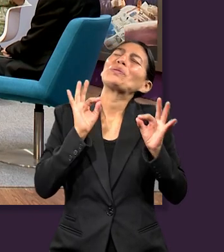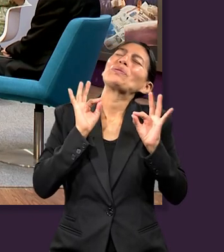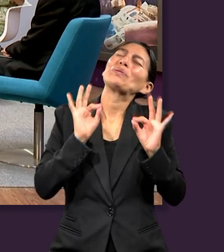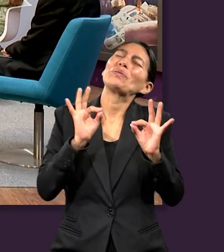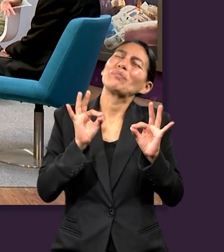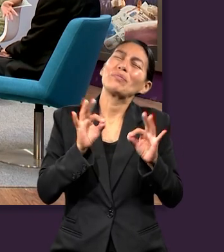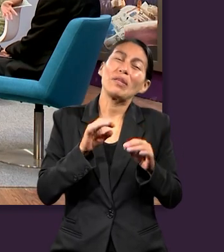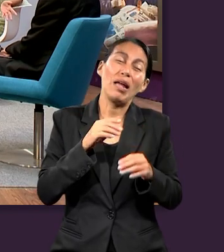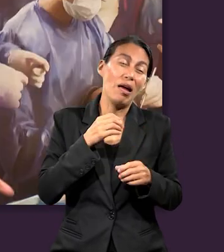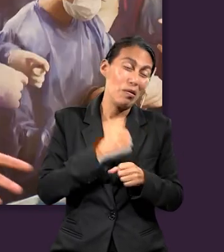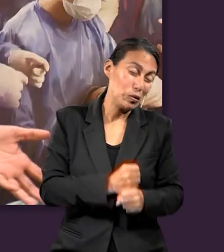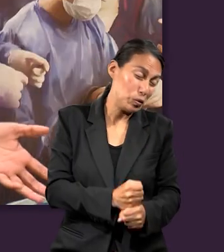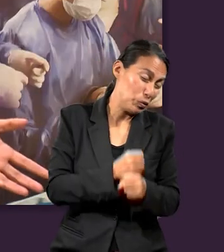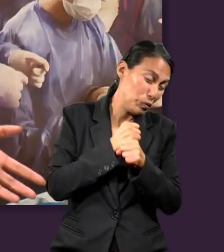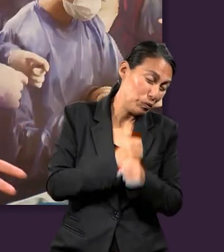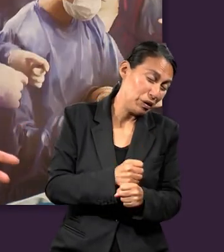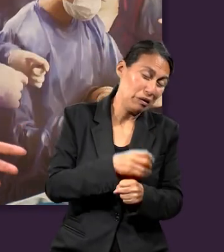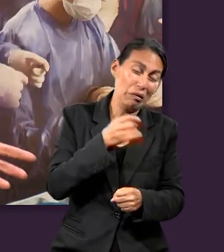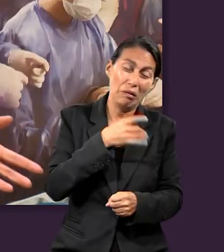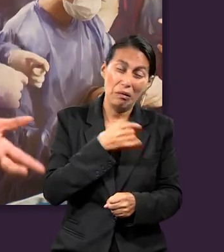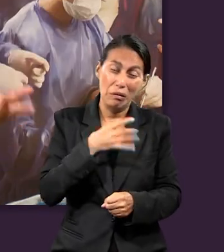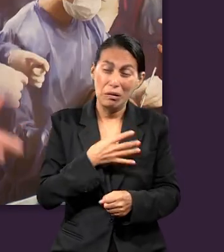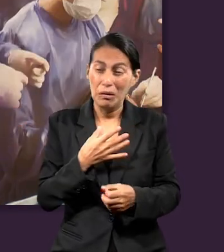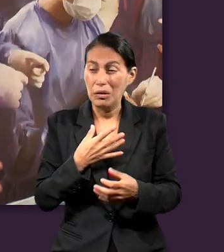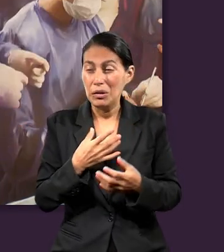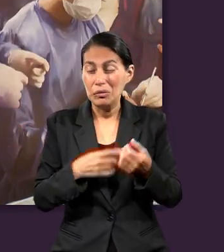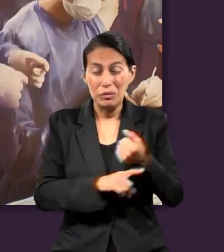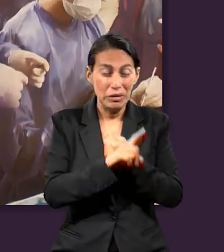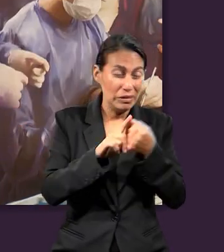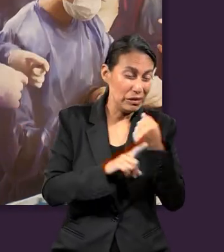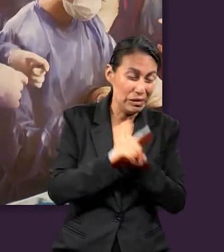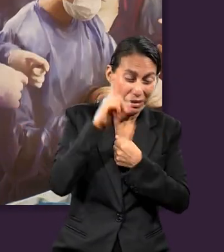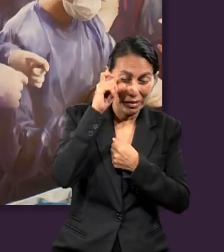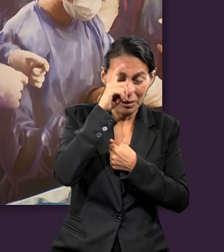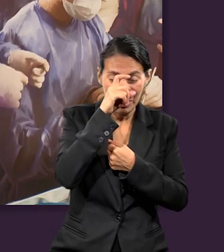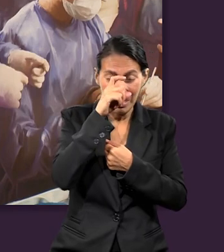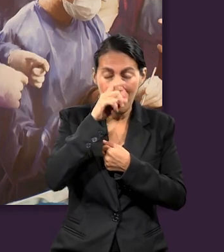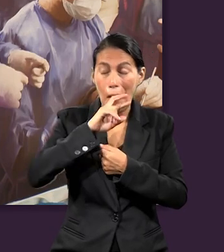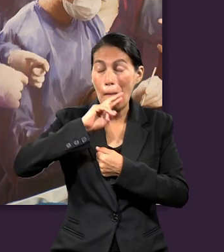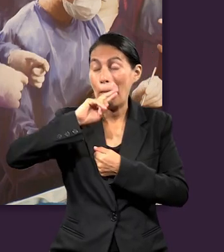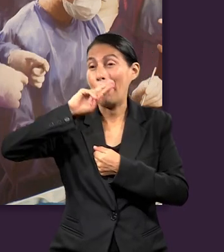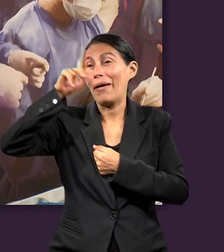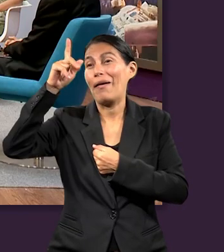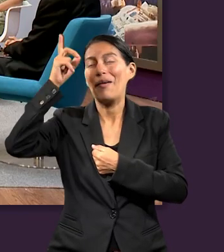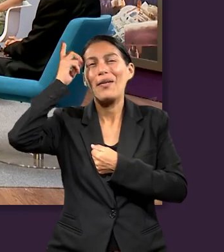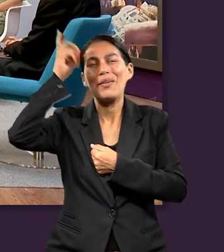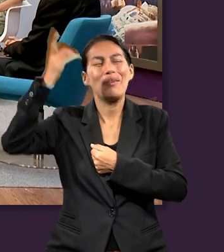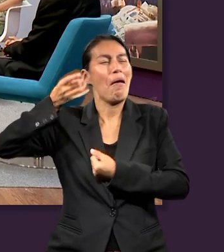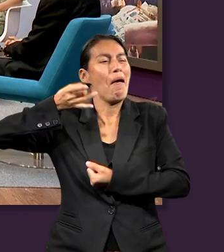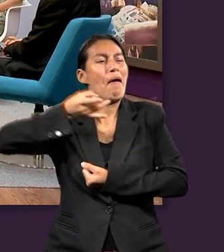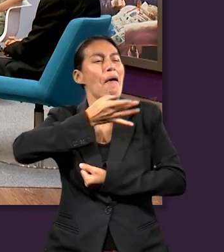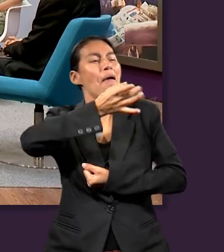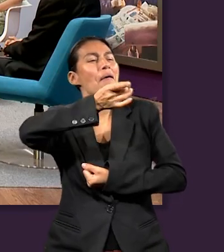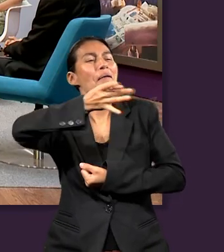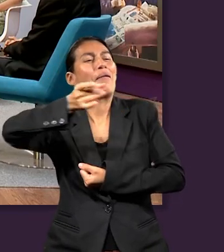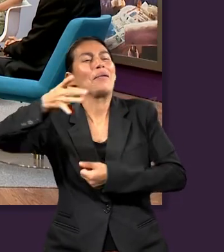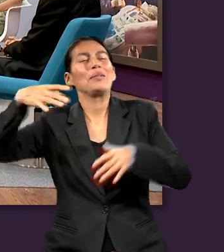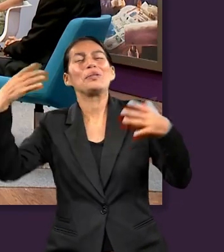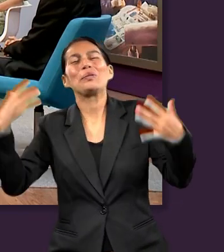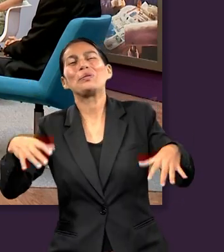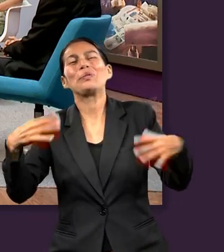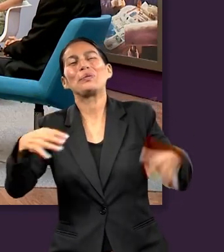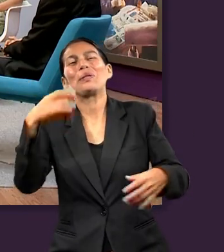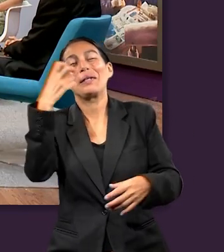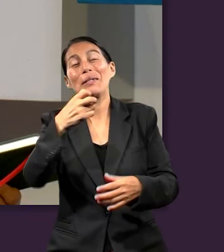dolor de tanta pecado que va a haber Jesús vence y creo que es lo importante también saberlo hay un mensaje muy positivo